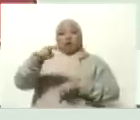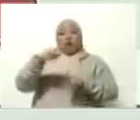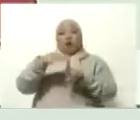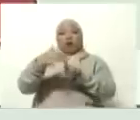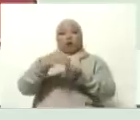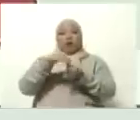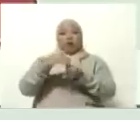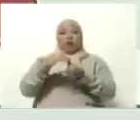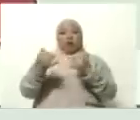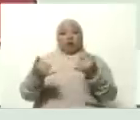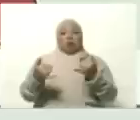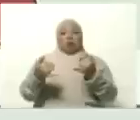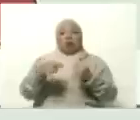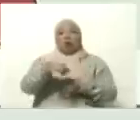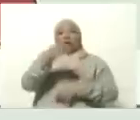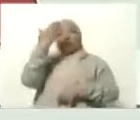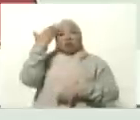circunstancia.